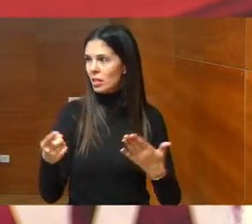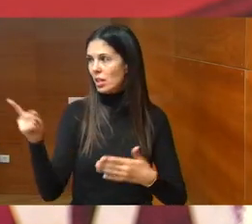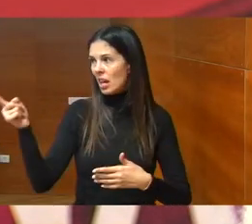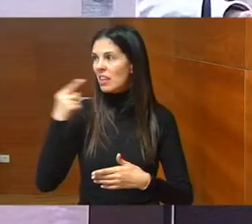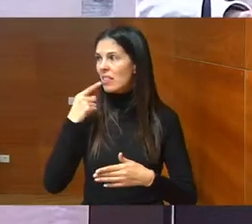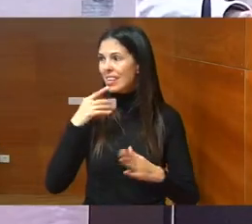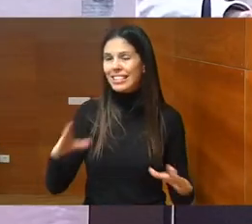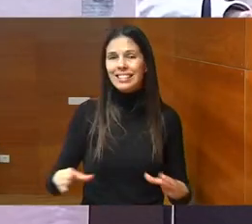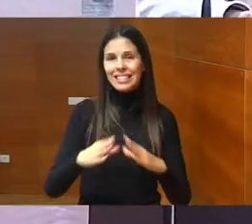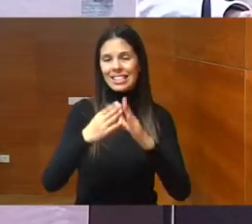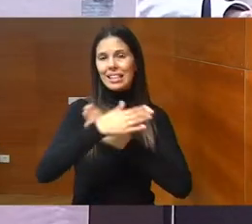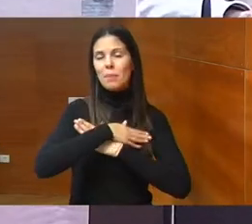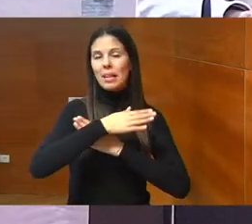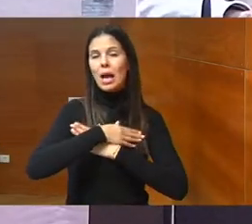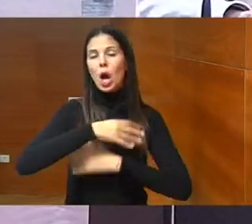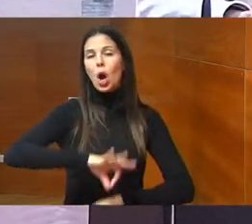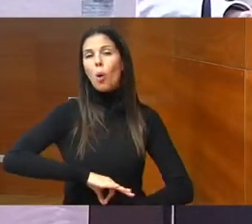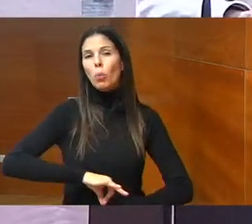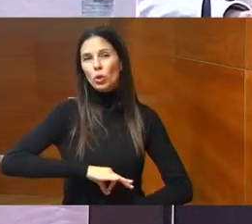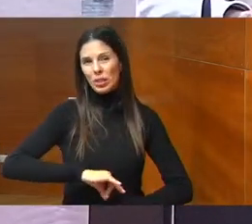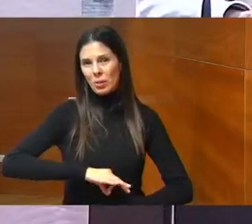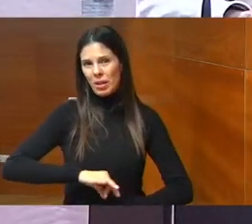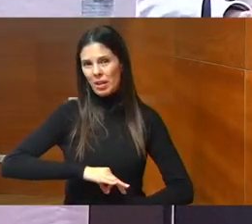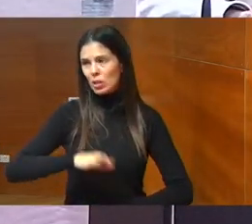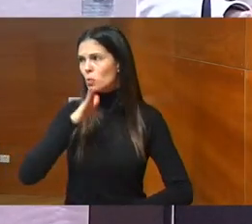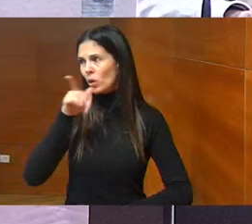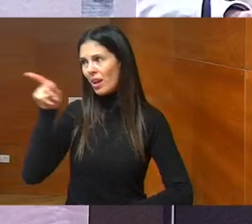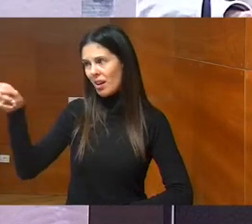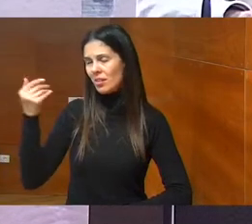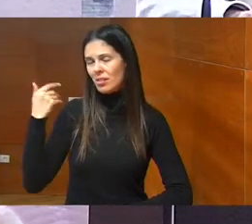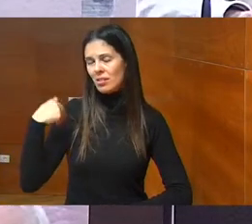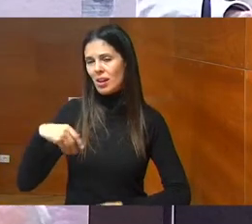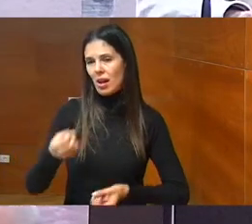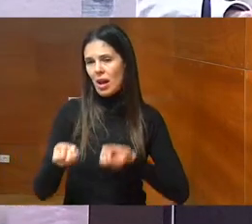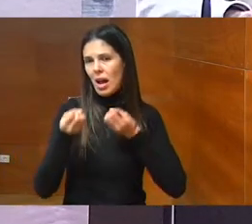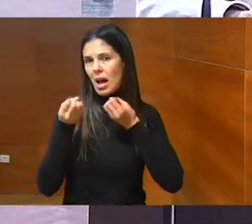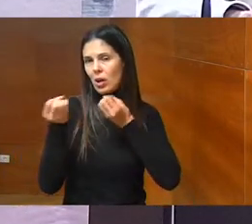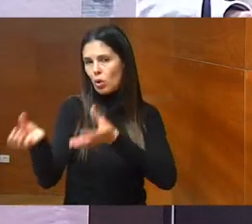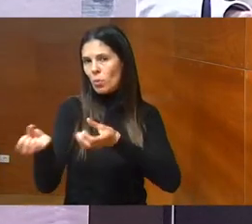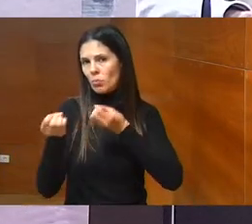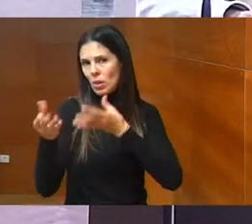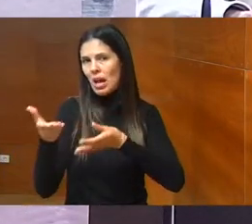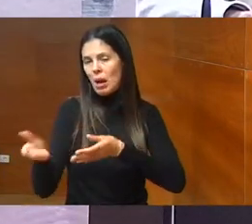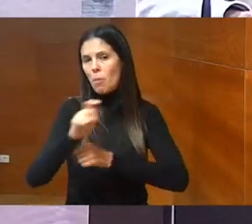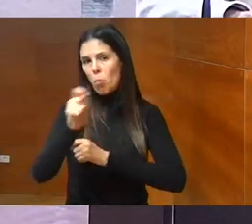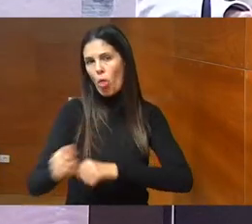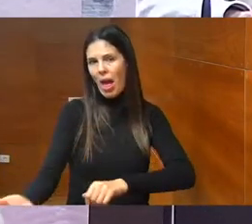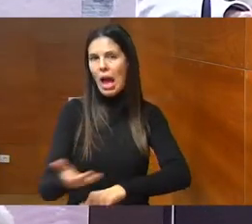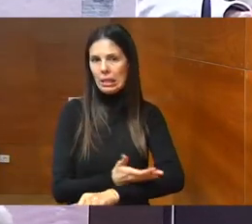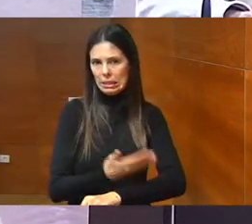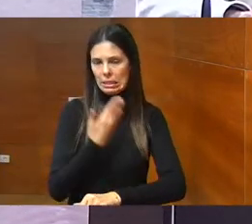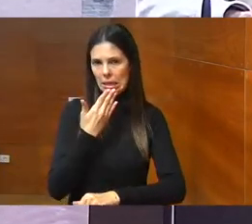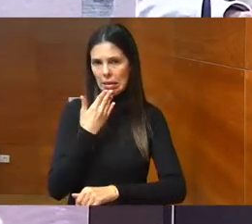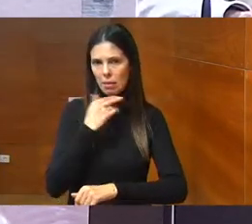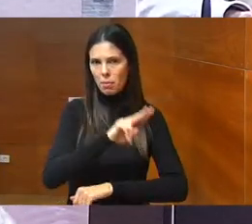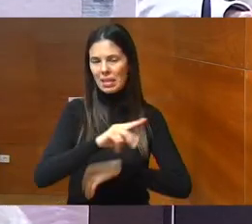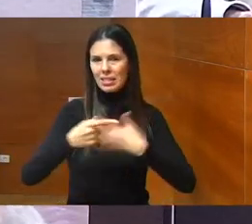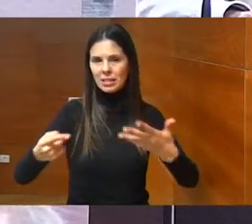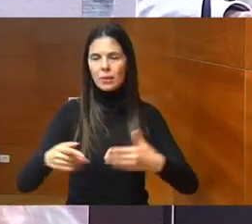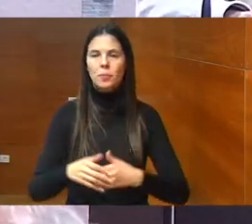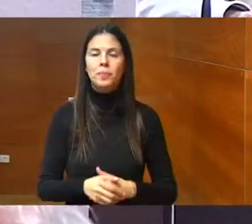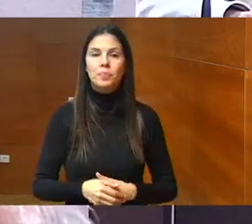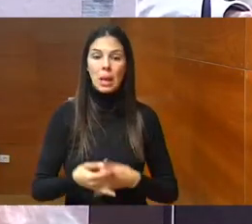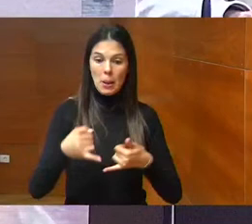pontevedra porque se fisieron a esa amonestacións previas a boda no comité seis sanos o marido